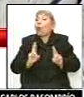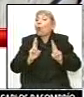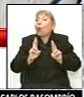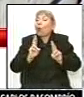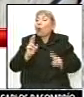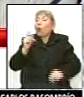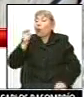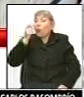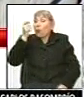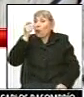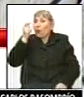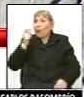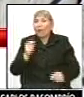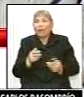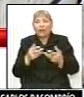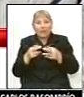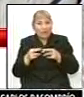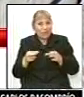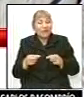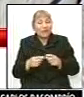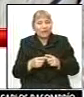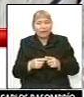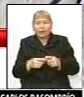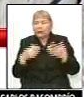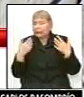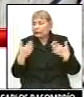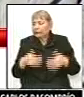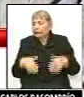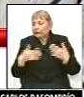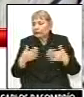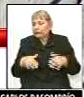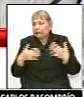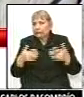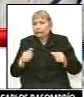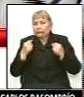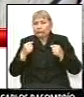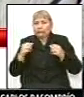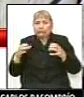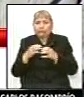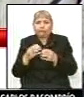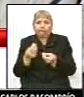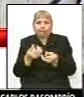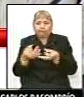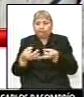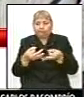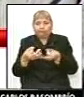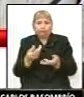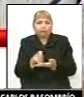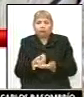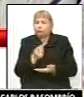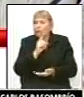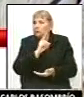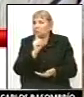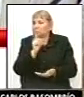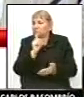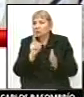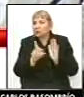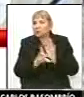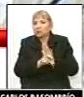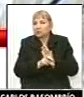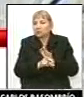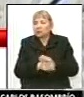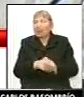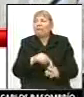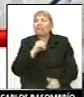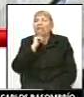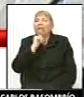territorial. En primer lugar, hay una presión muy fuerte de actividades económicas que muchas de ellas no son legales ni formales.